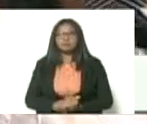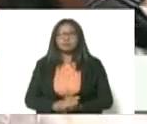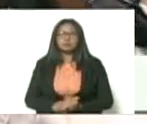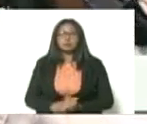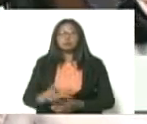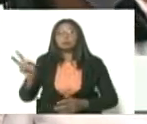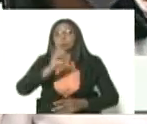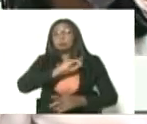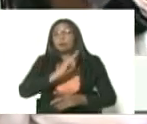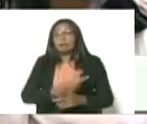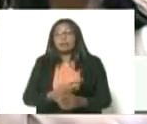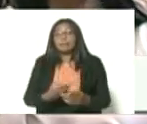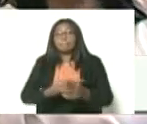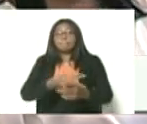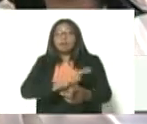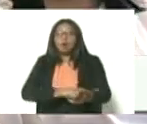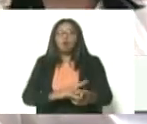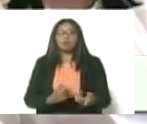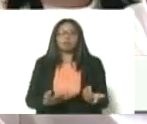inaudita.